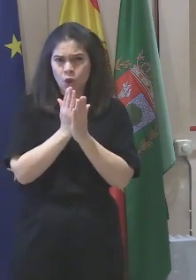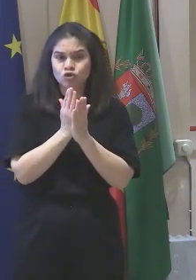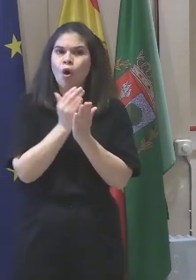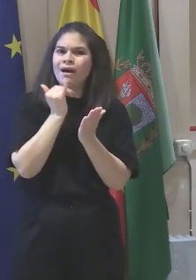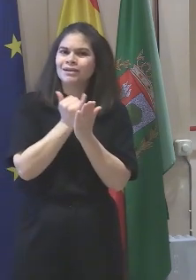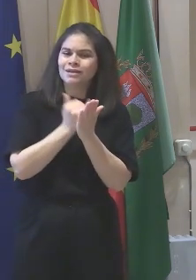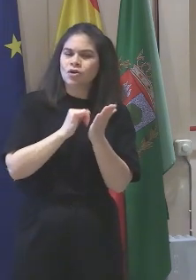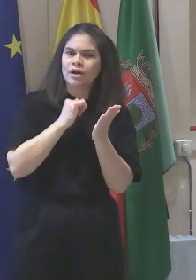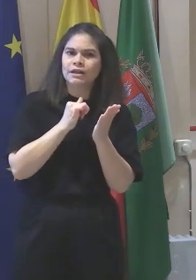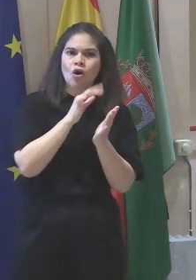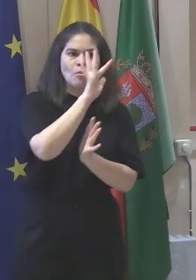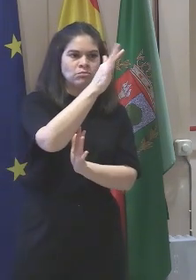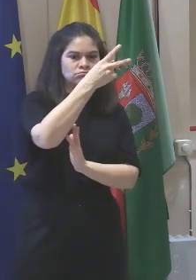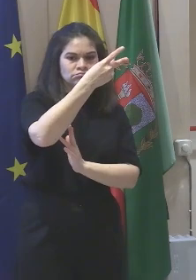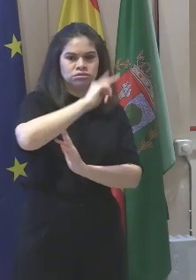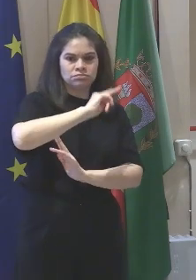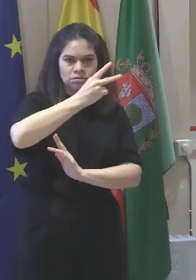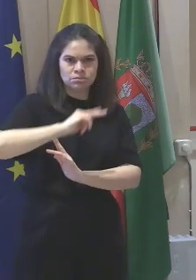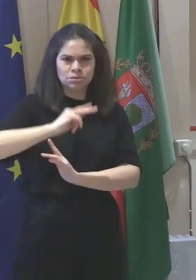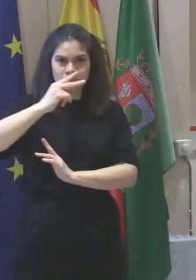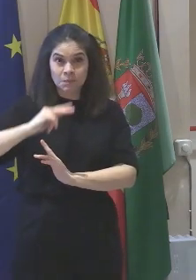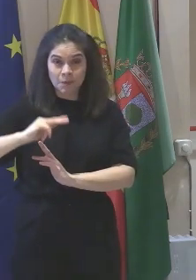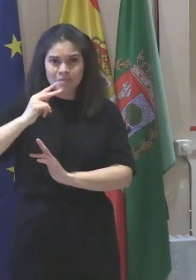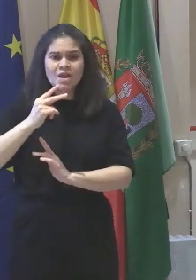ensayos clínicos aleatorizados, multicéntricos. ¿Qué significa eso?